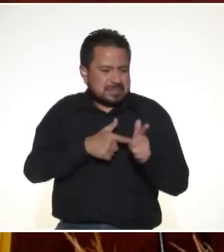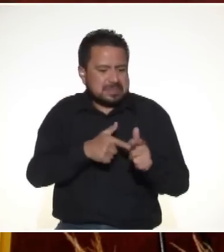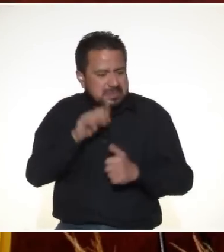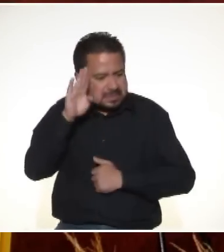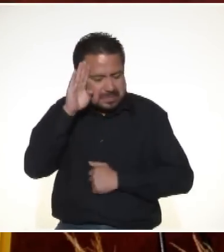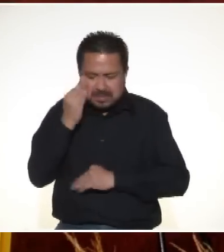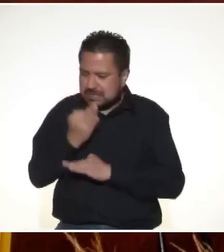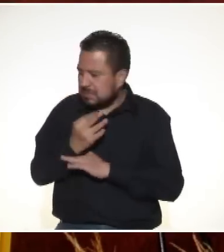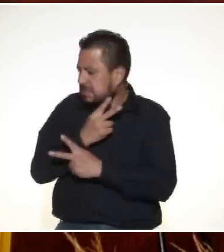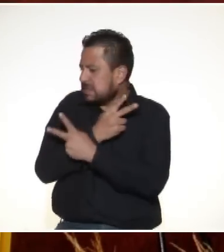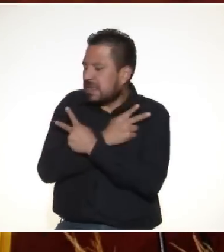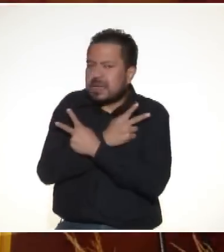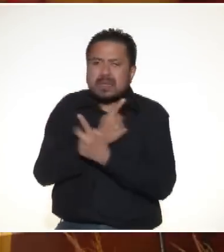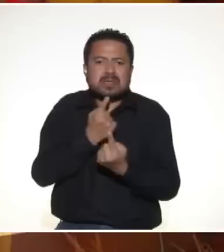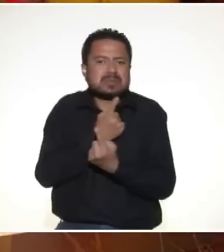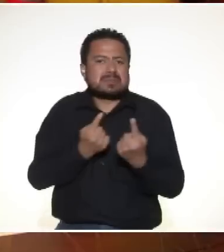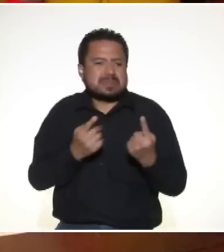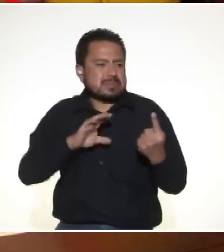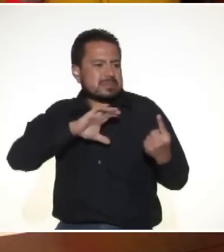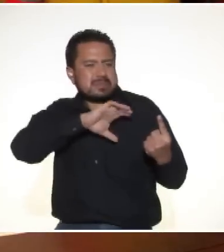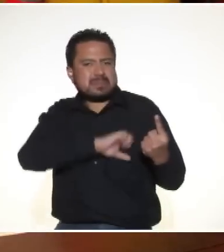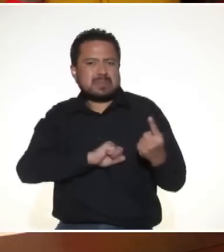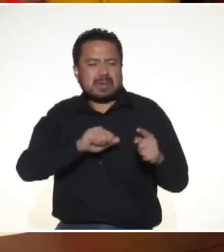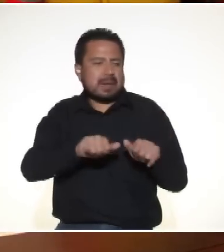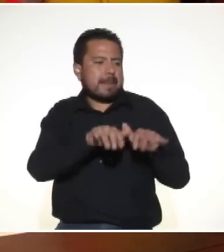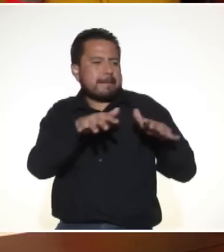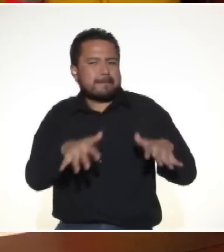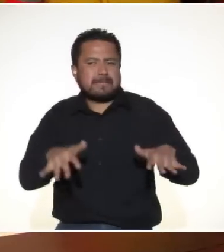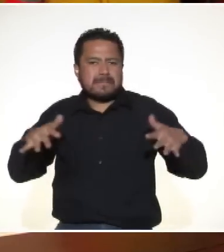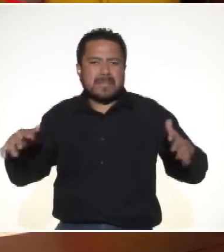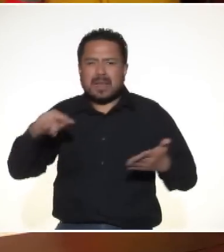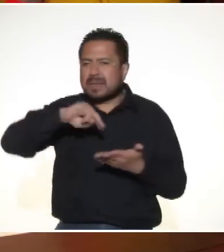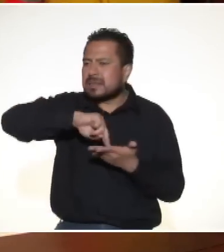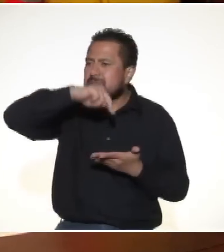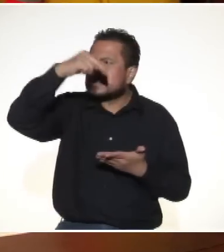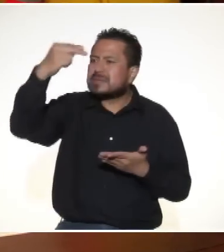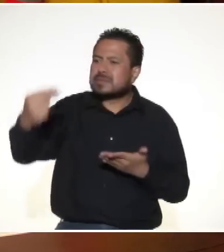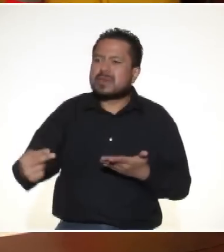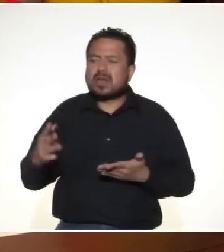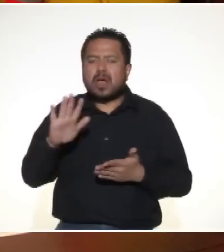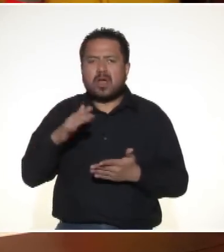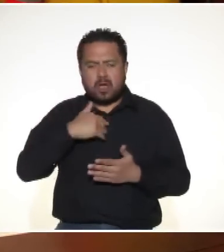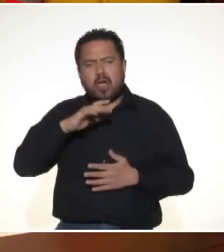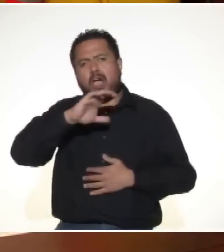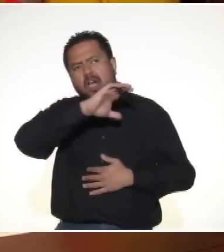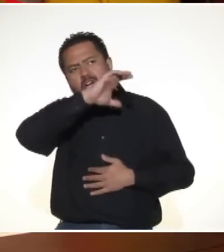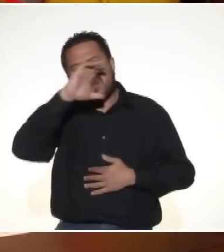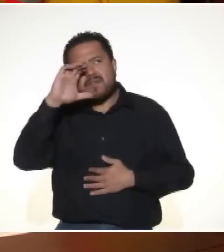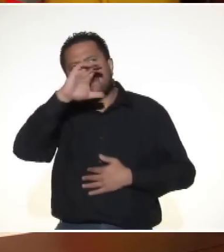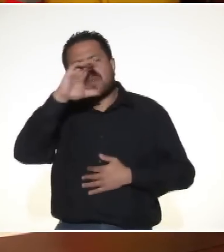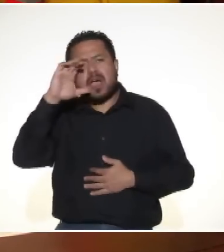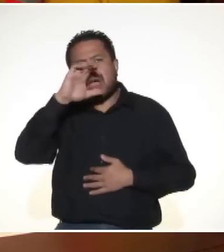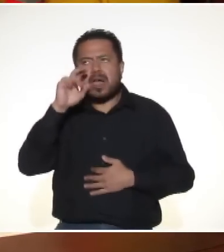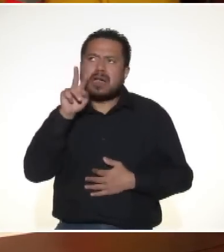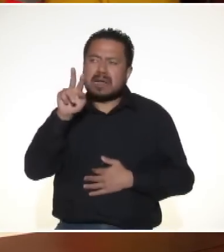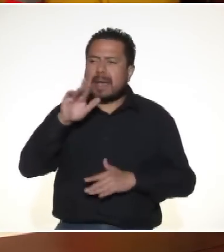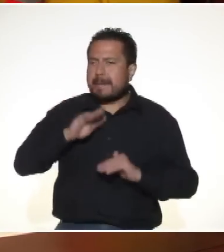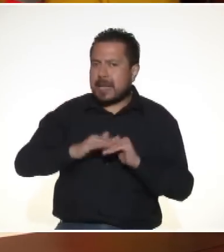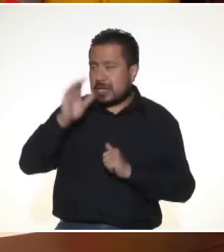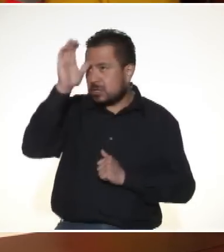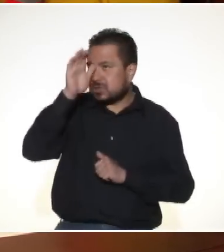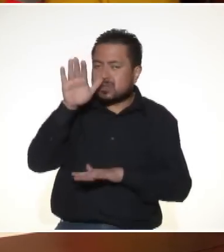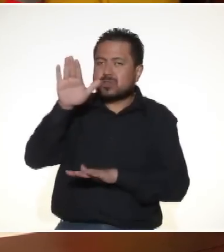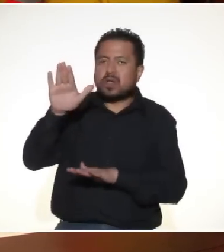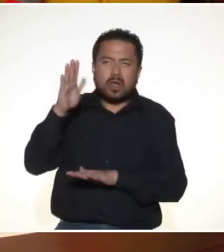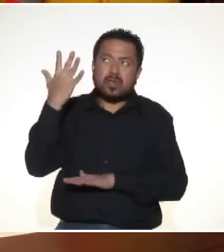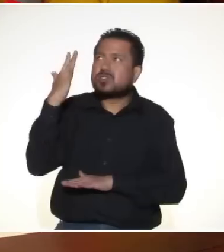en las vacaciones. A los niños les encanta estar en la playa, en las albercas. Yo tengo fotos, gracias a Dios ha habido más conciencia del sol a través